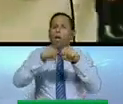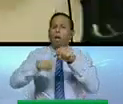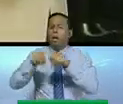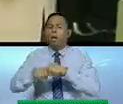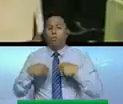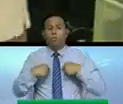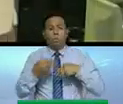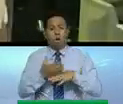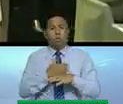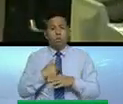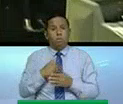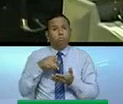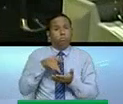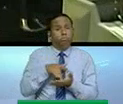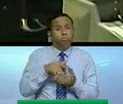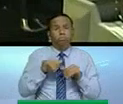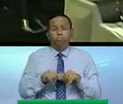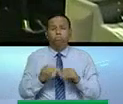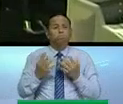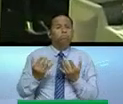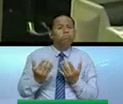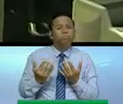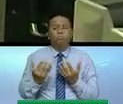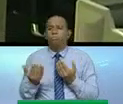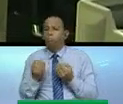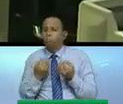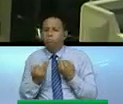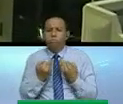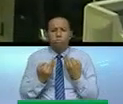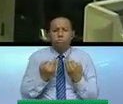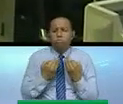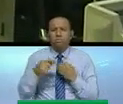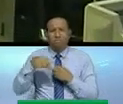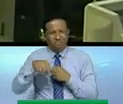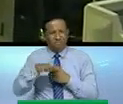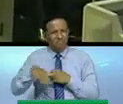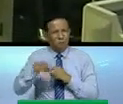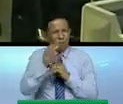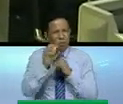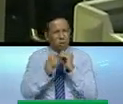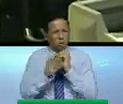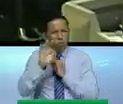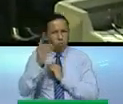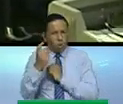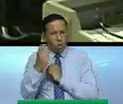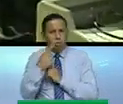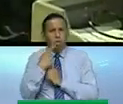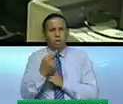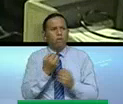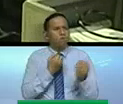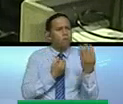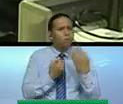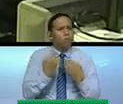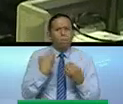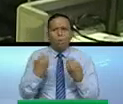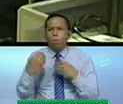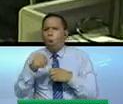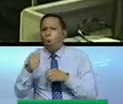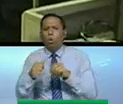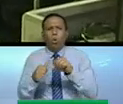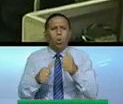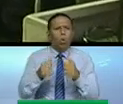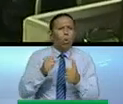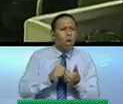permanecido en el sistema integrado de seguridad del EQ911, no se han reportado otras personas heridas o alguna